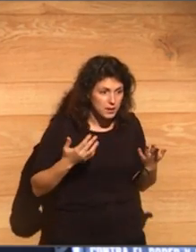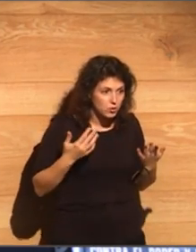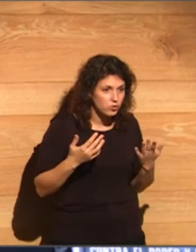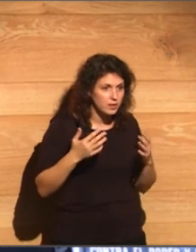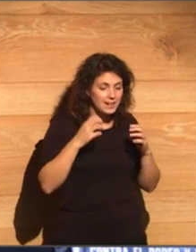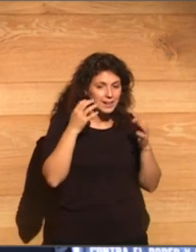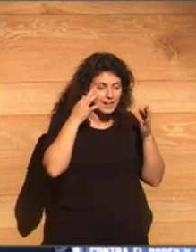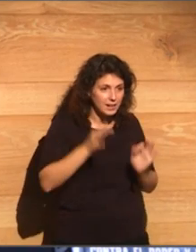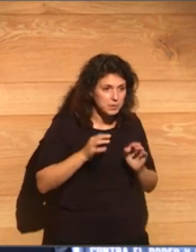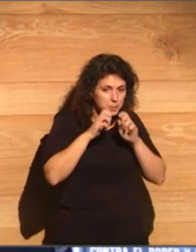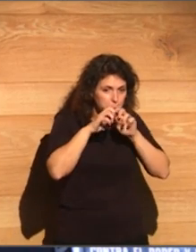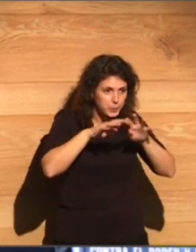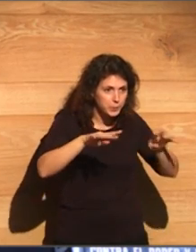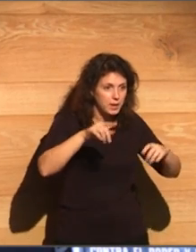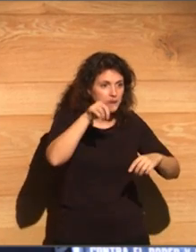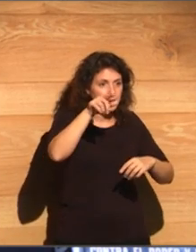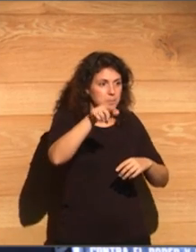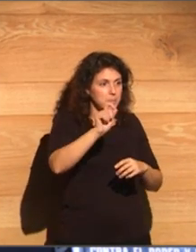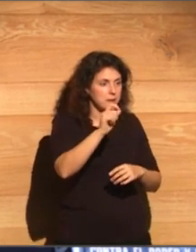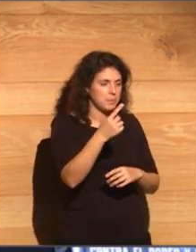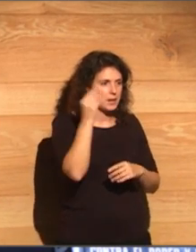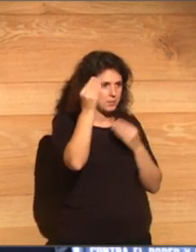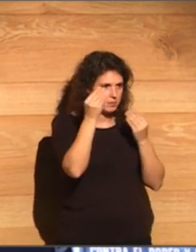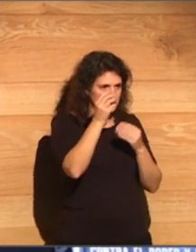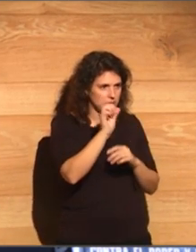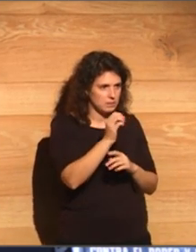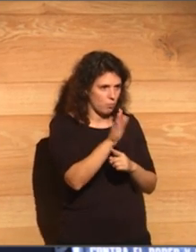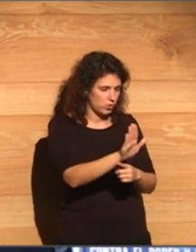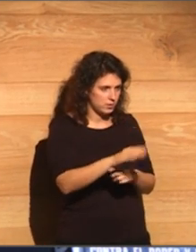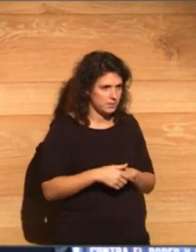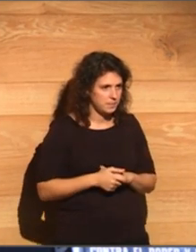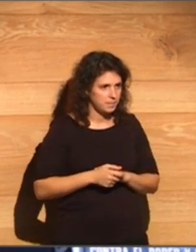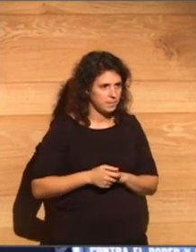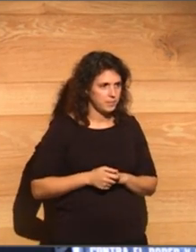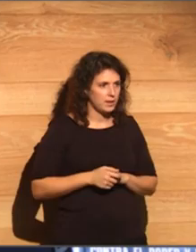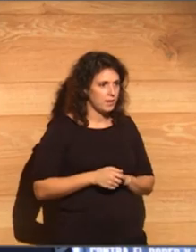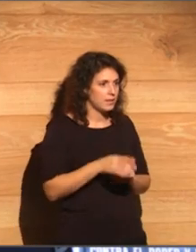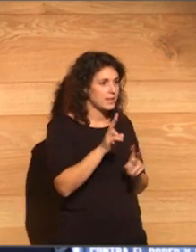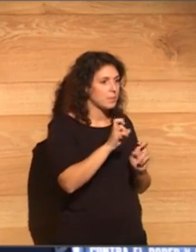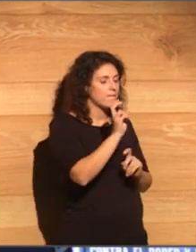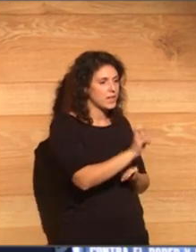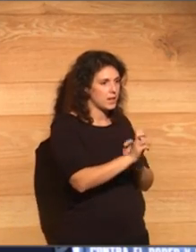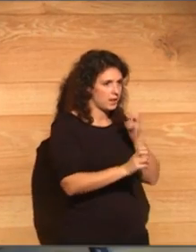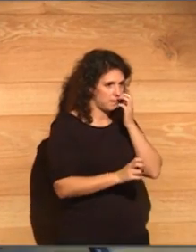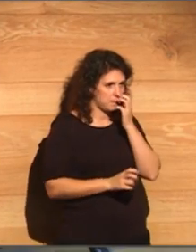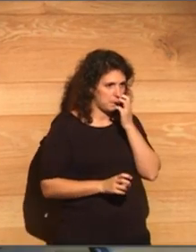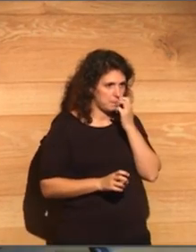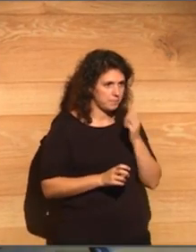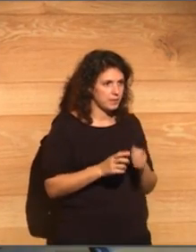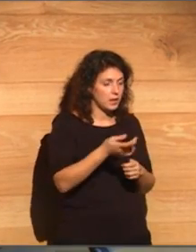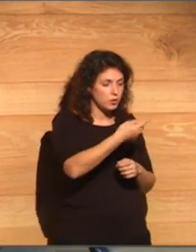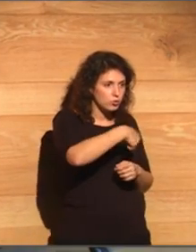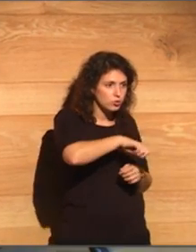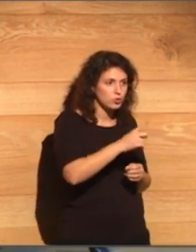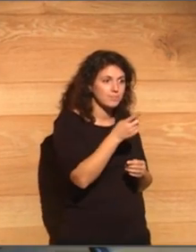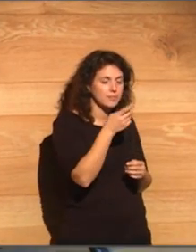de esa primera premisa que muestra. Hay una cosa muy bonita en eso, de la vigencia, y es el momento en el que le dicen, a nosotros esto, ¿cuánto